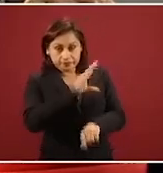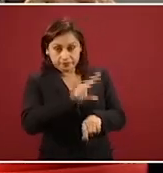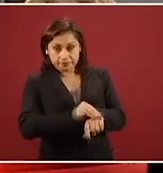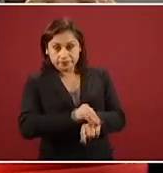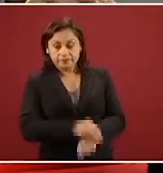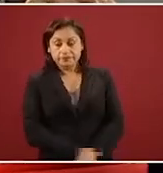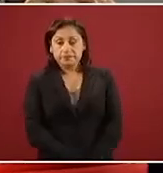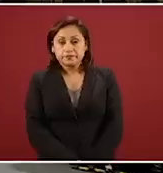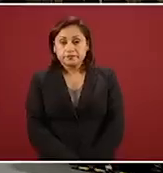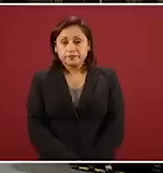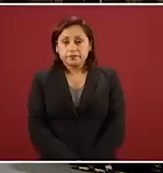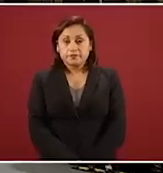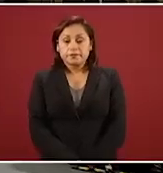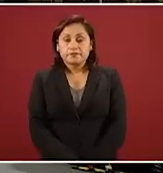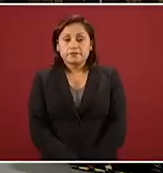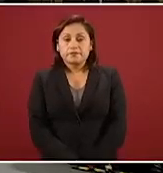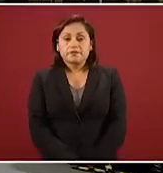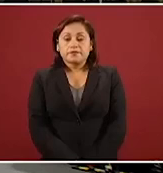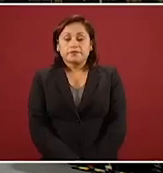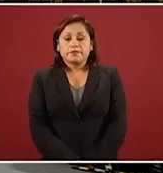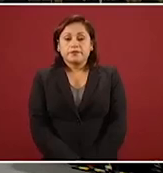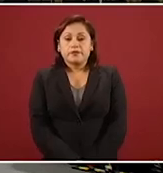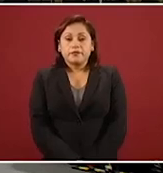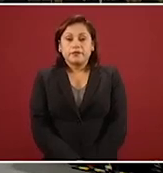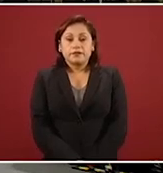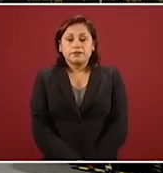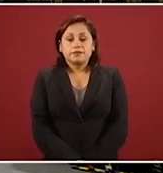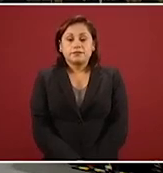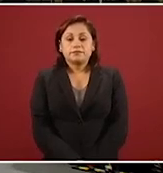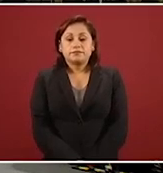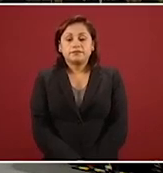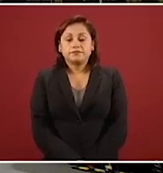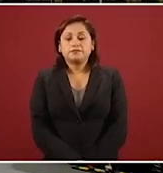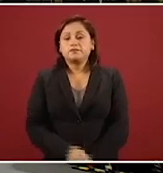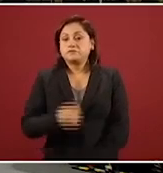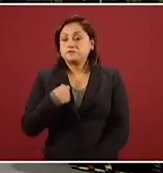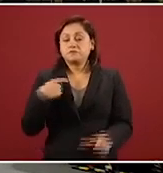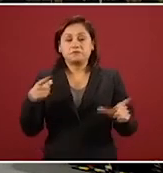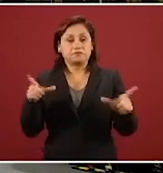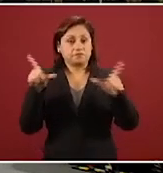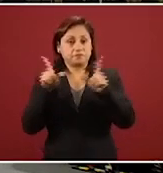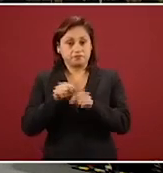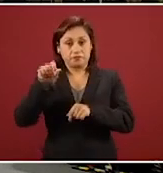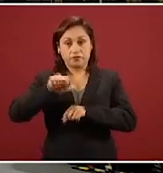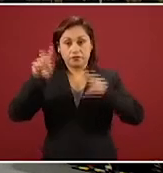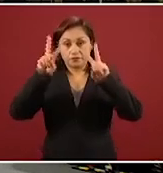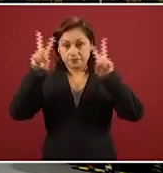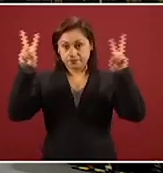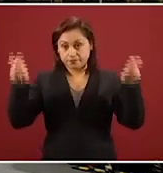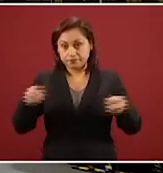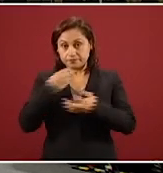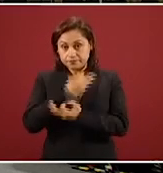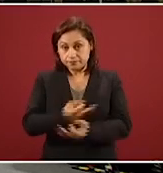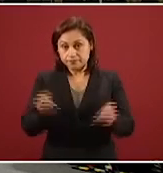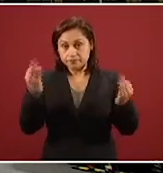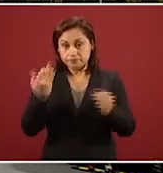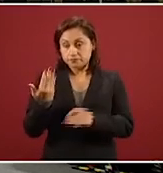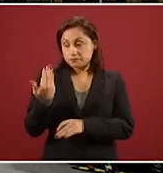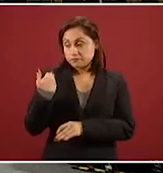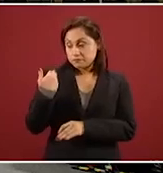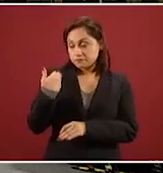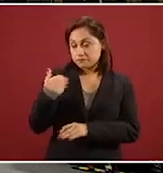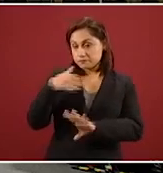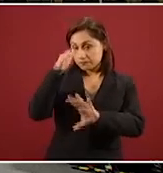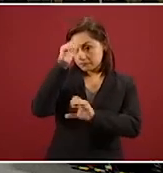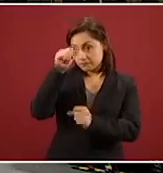aprovechando, por supuesto, decirles nada más con el tema que anunciamos el día de hoy. Hace poco firmamos un convenio de